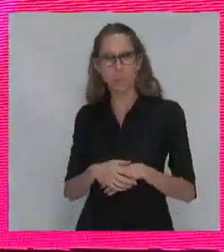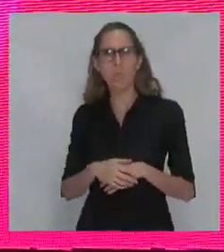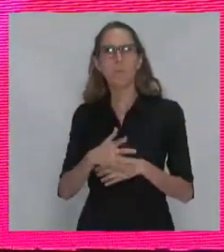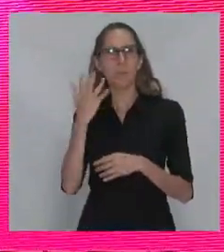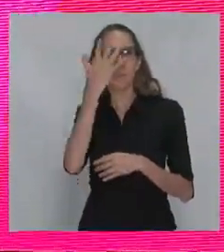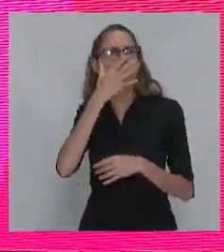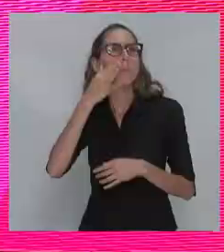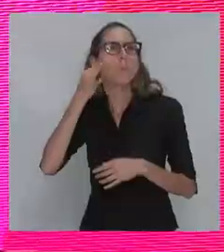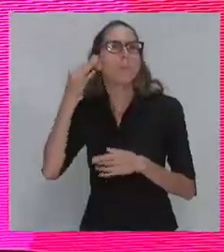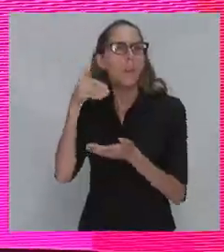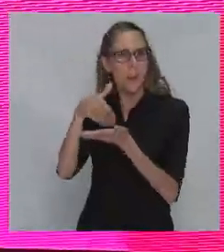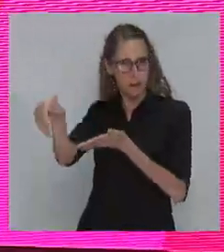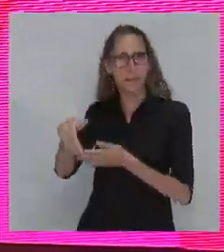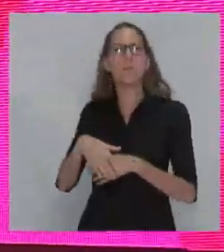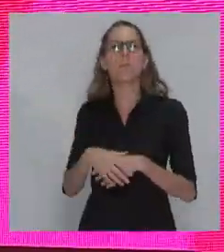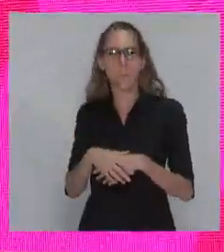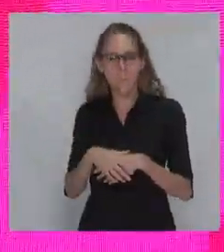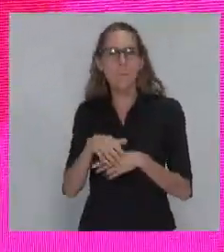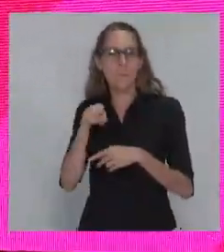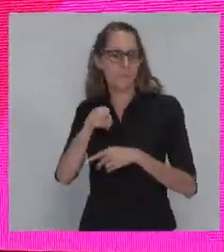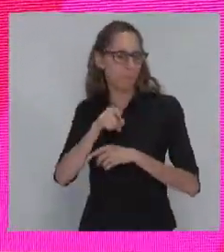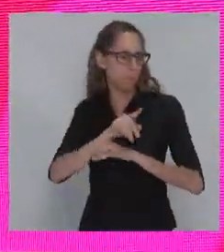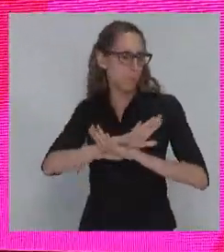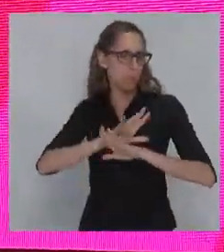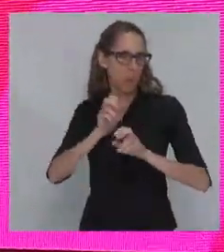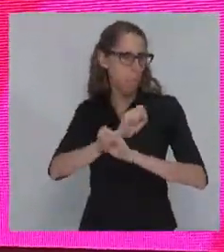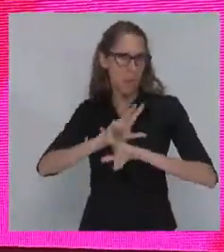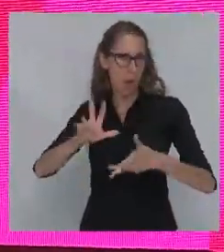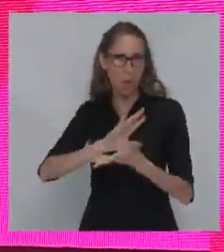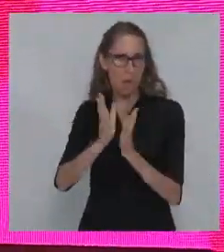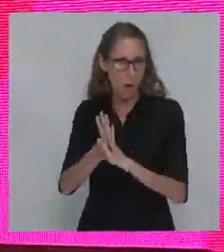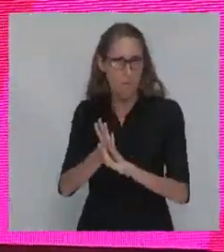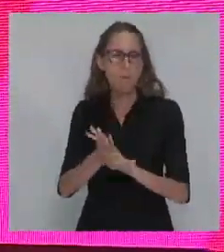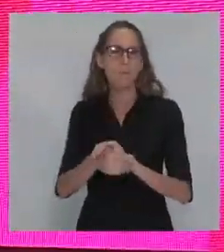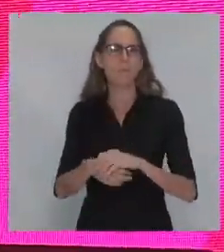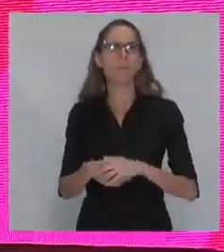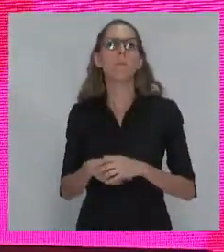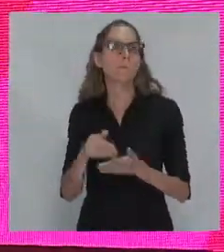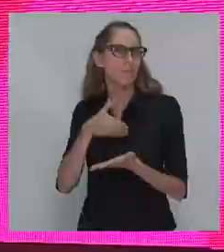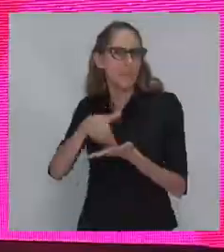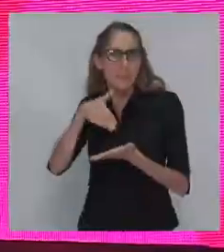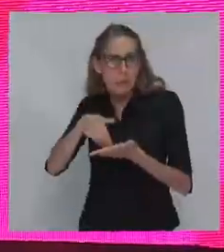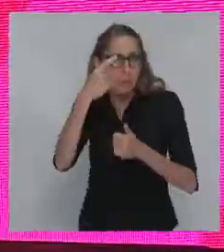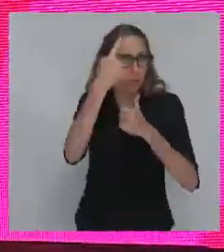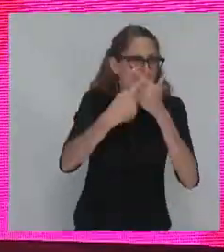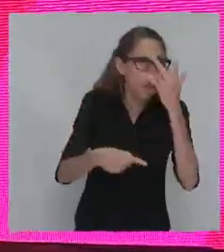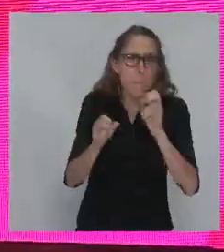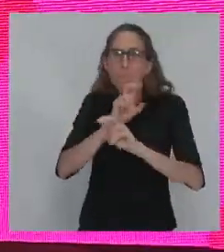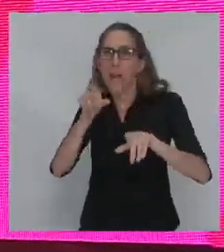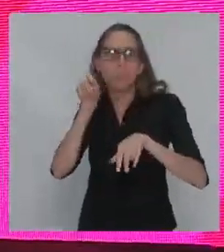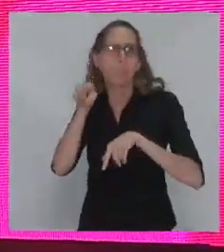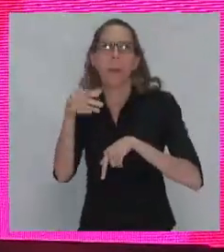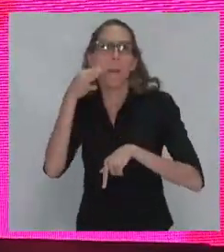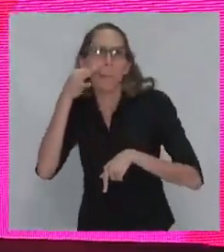El racismo es una de las peores formas de discriminación, de exclusión,